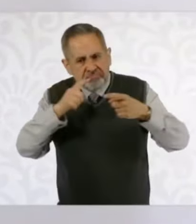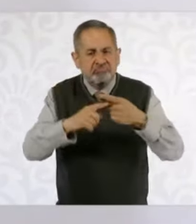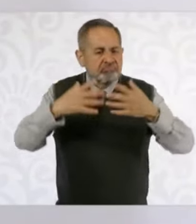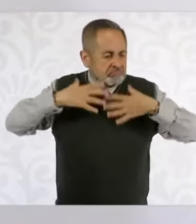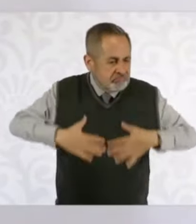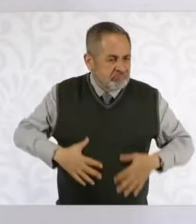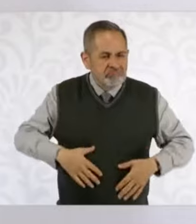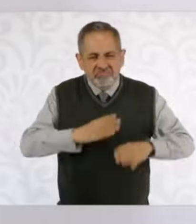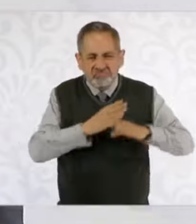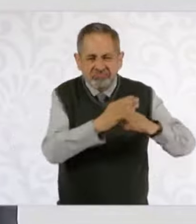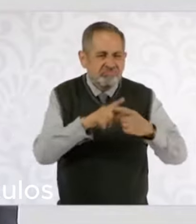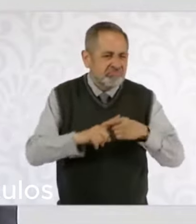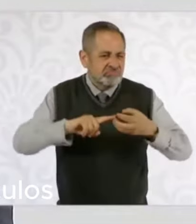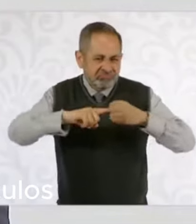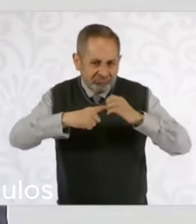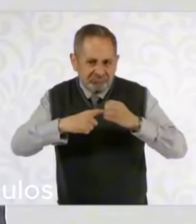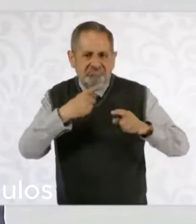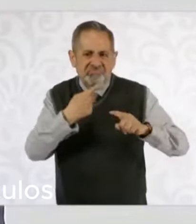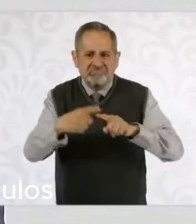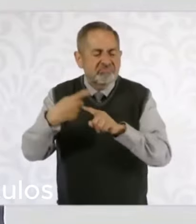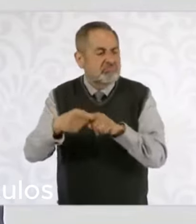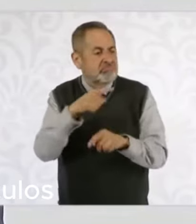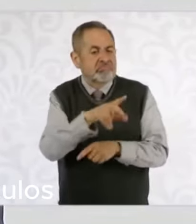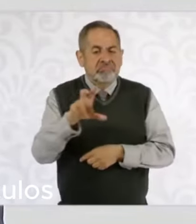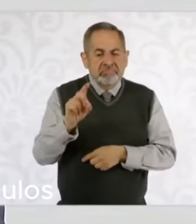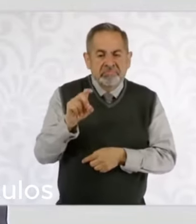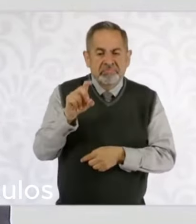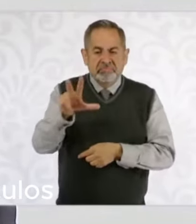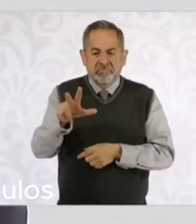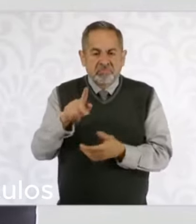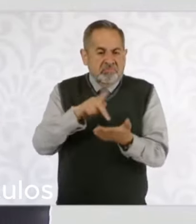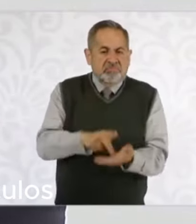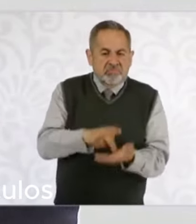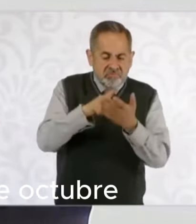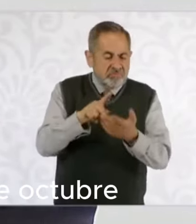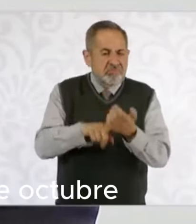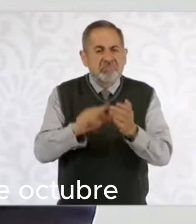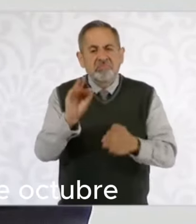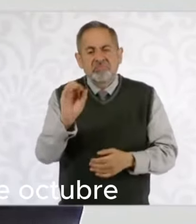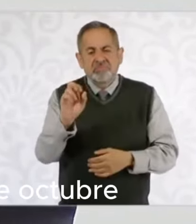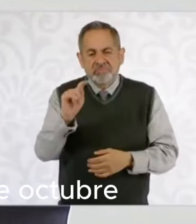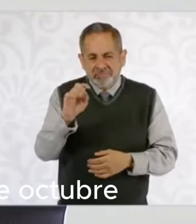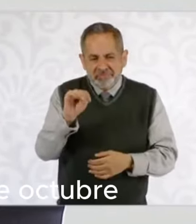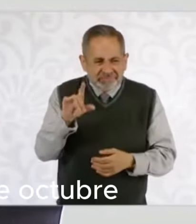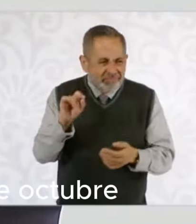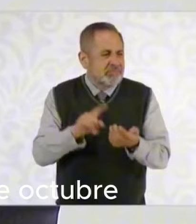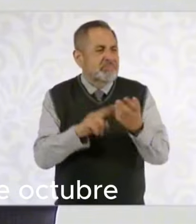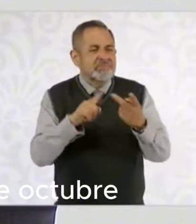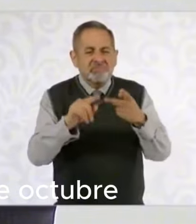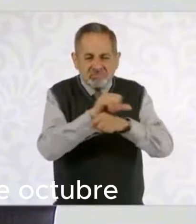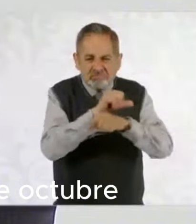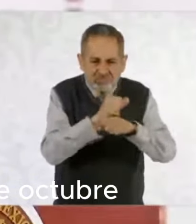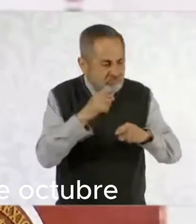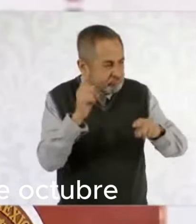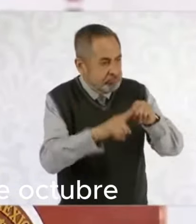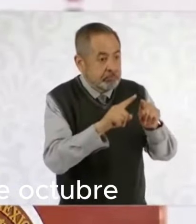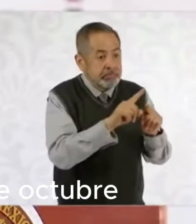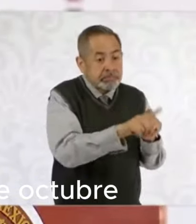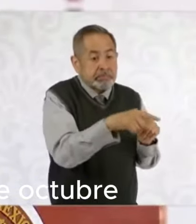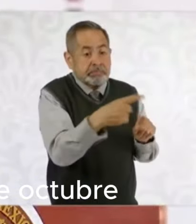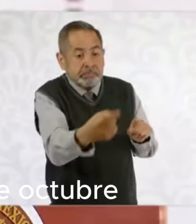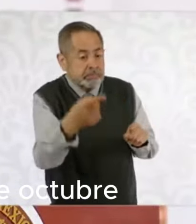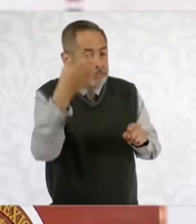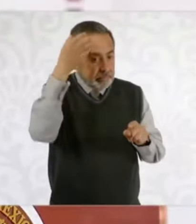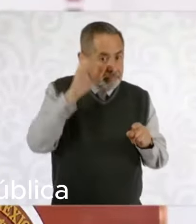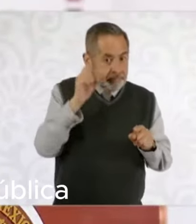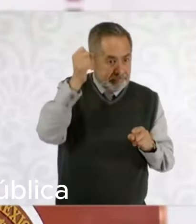equipo balístico, más de 38 kilos de metanfetamina, vehículos, etc. En otro evento, también en Culiacán,